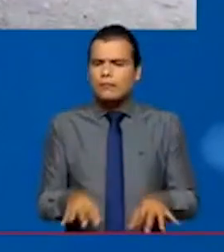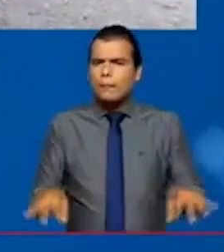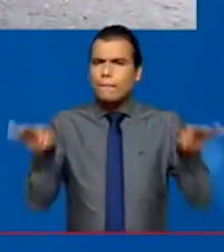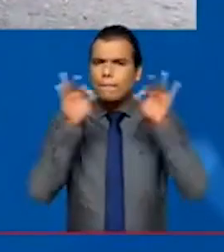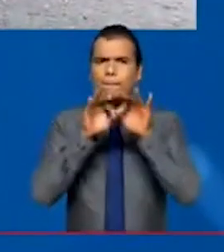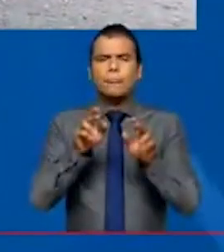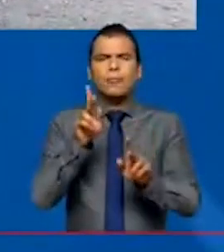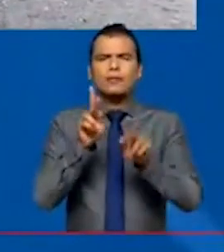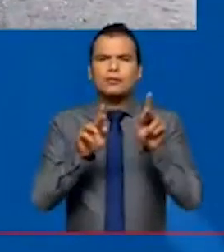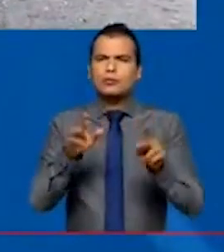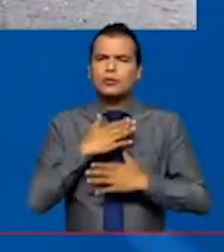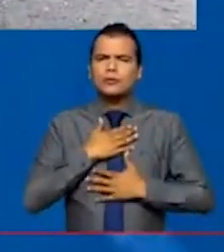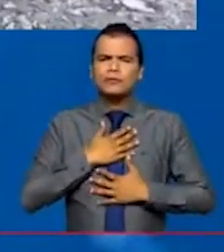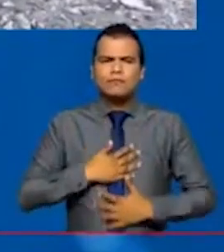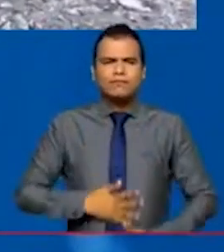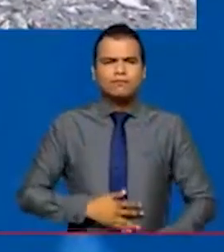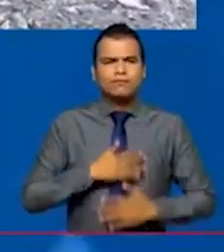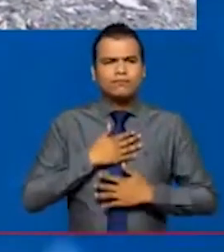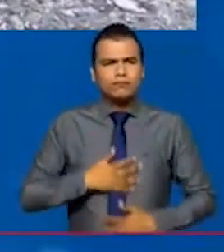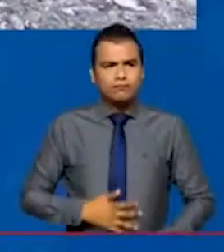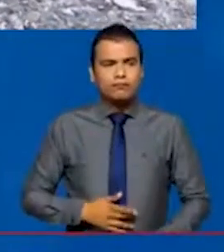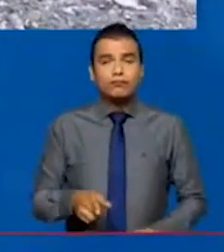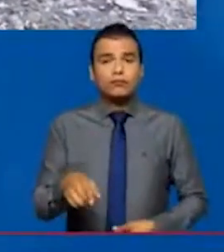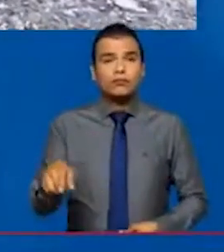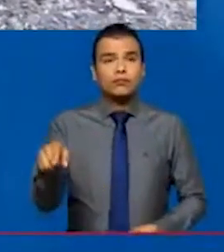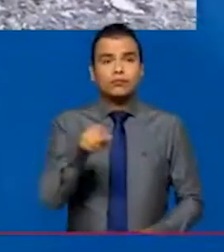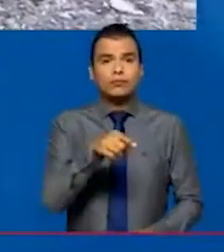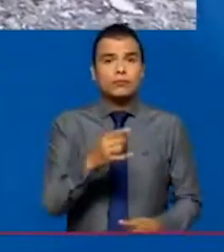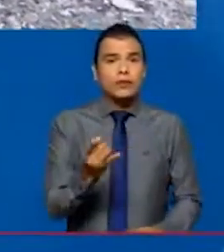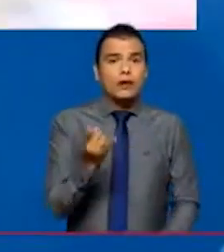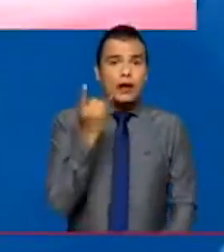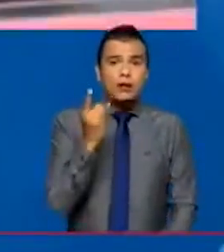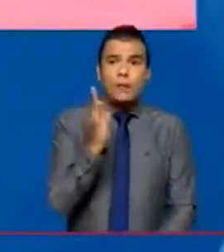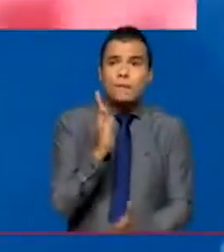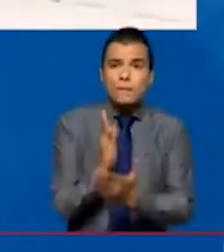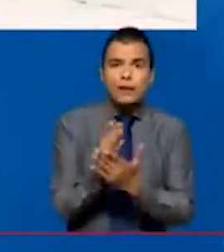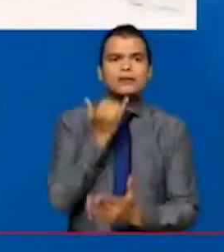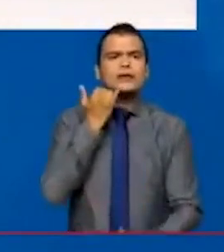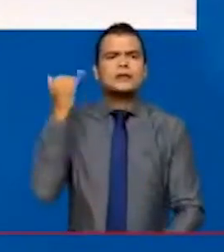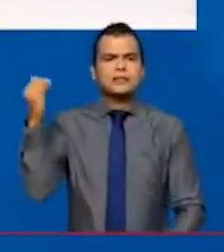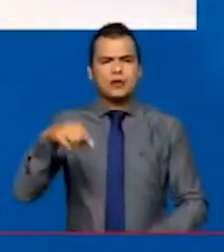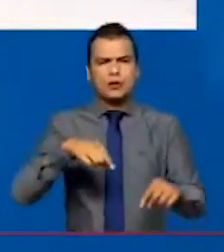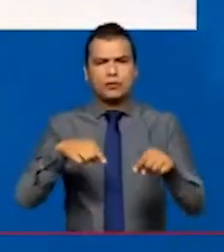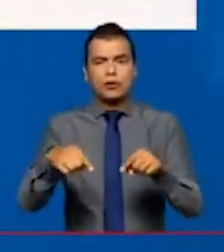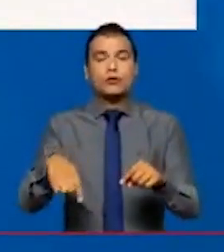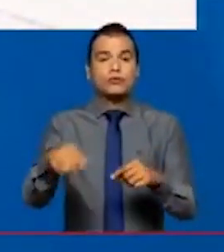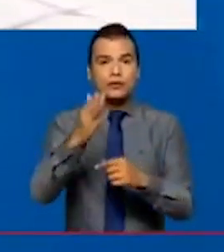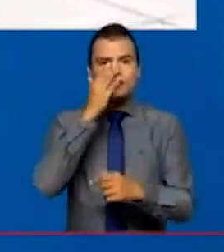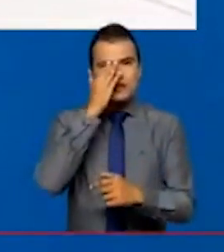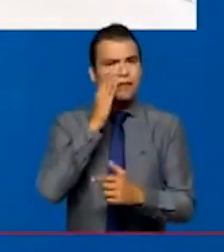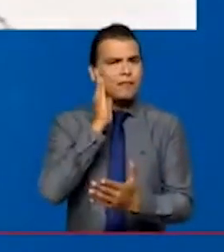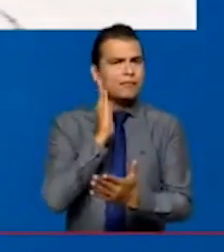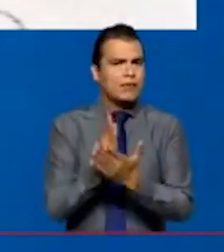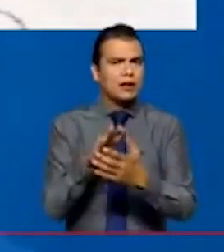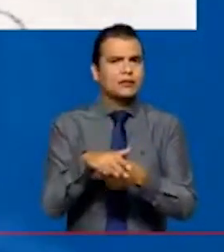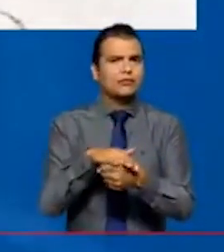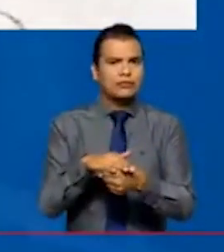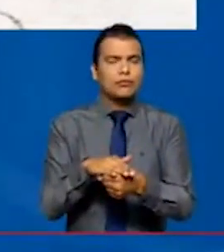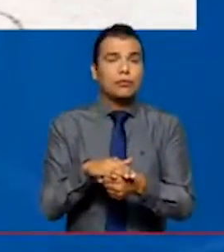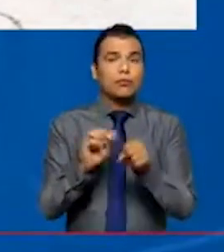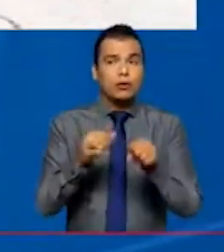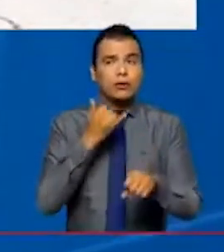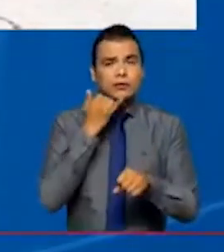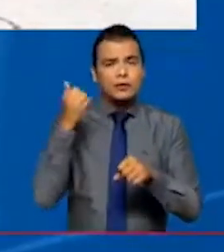calma, acudir a las autoridades y asimismo hacer uso de la bolsa de recompensas de hasta 50 millones de pesos a efectos de